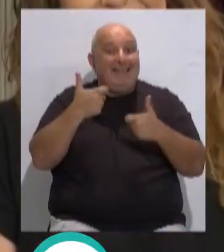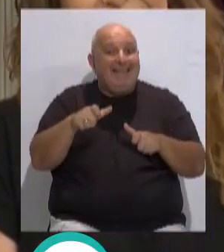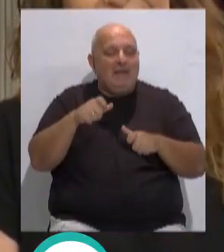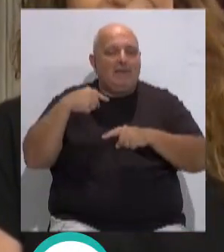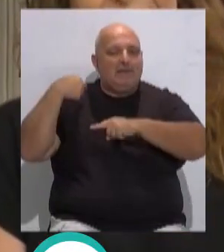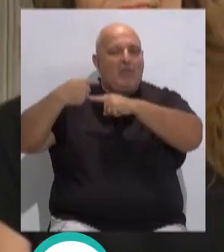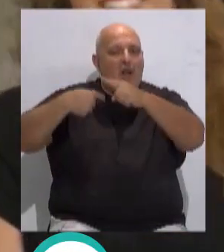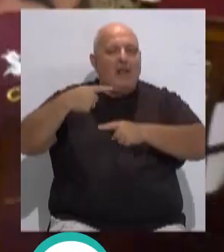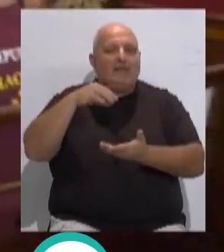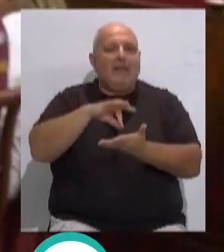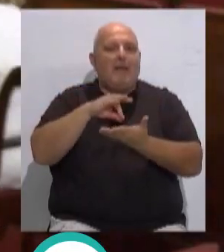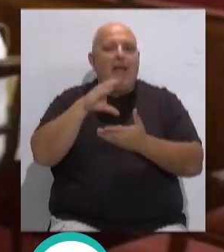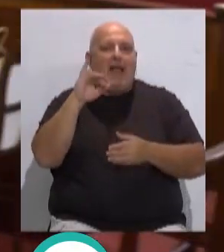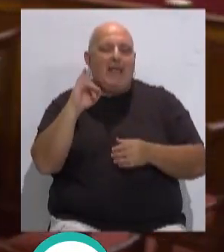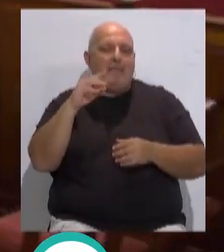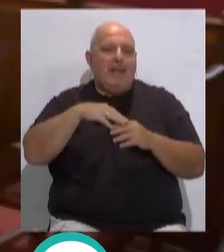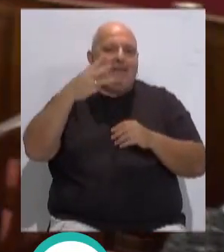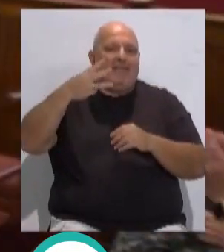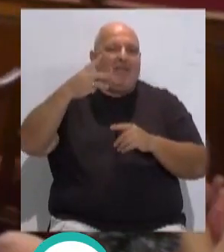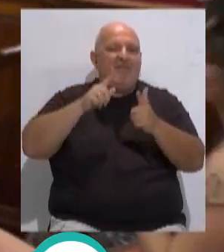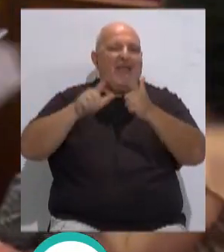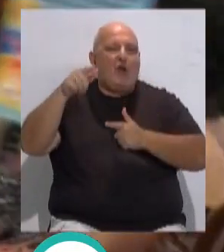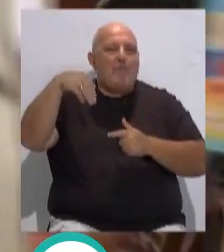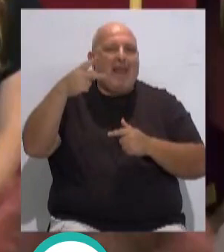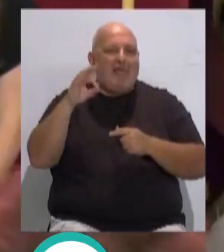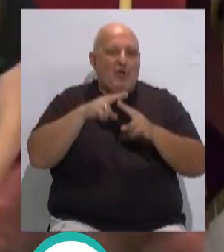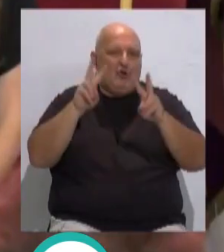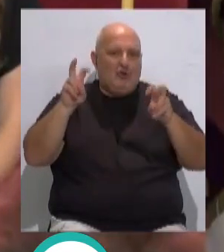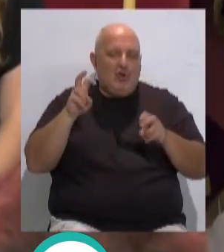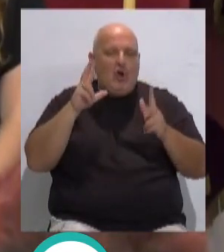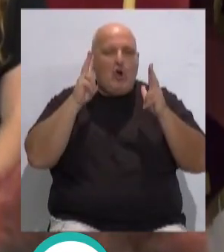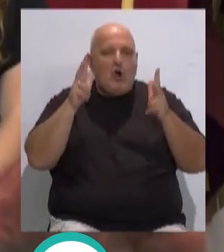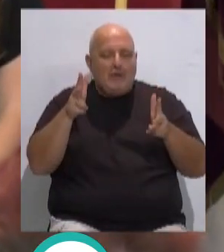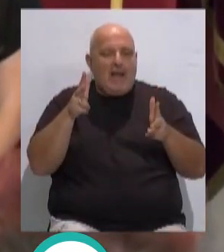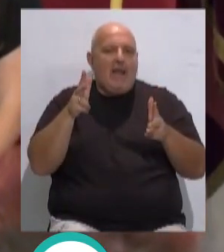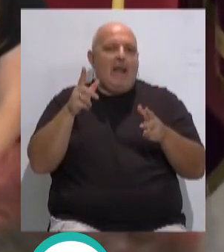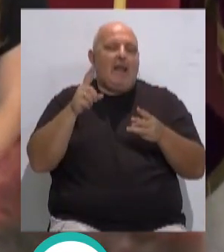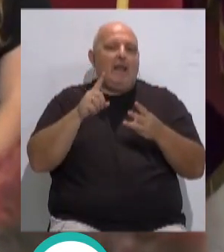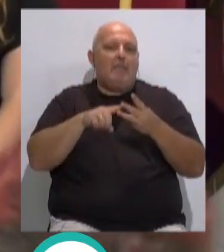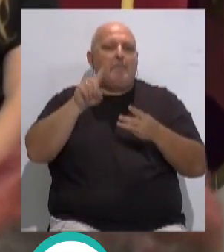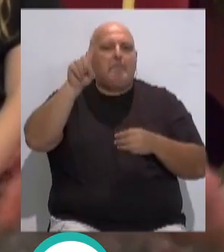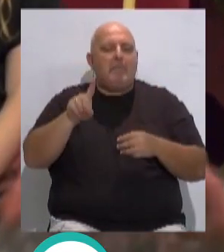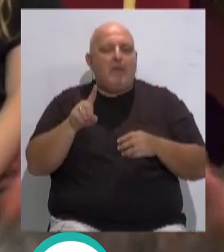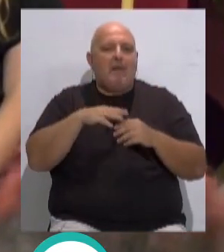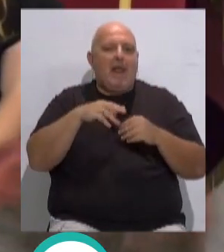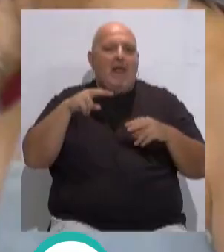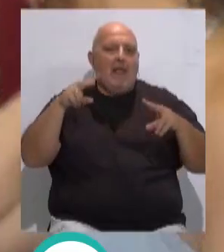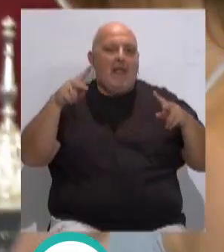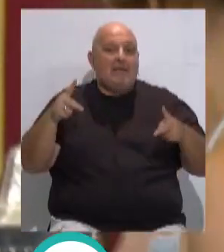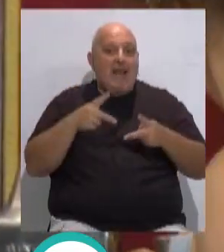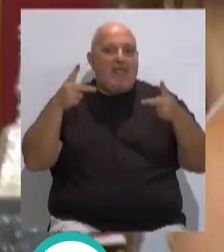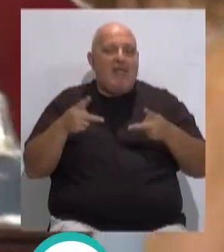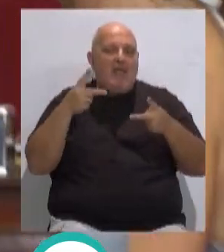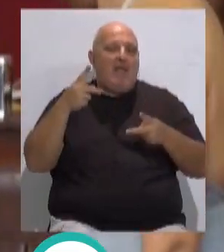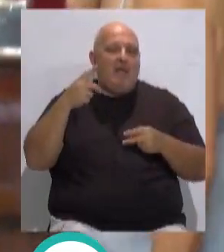modalidad tradicional, la Tapa Cay, tercero para El Viajero del Mercado, segundo para Hotel Cádiz Paseo del Mar y primero para la ensalada a